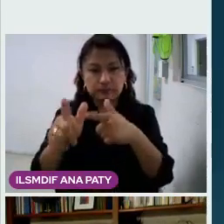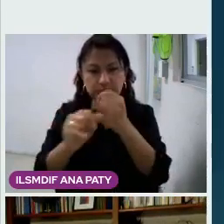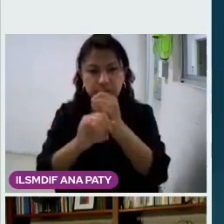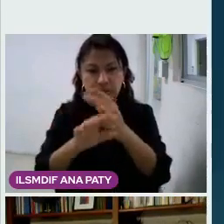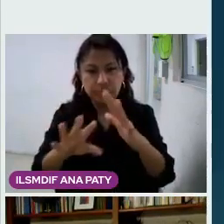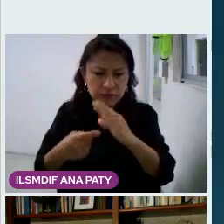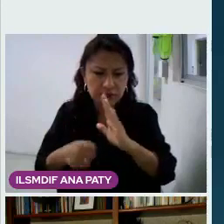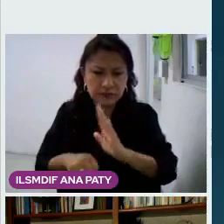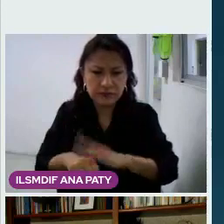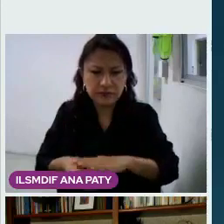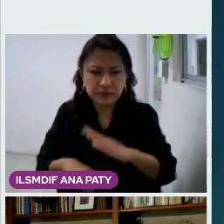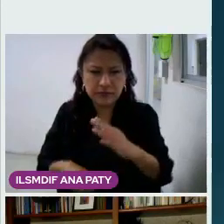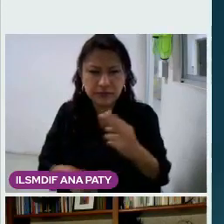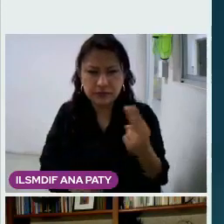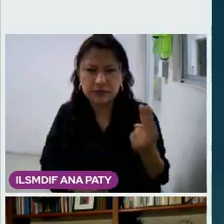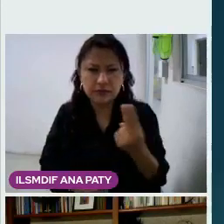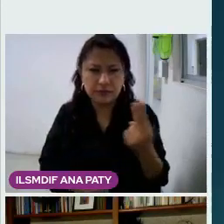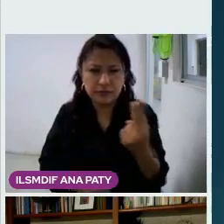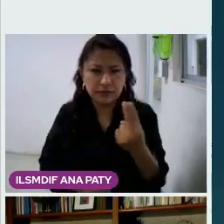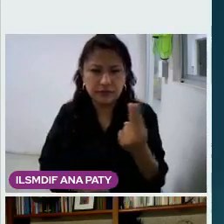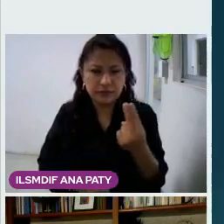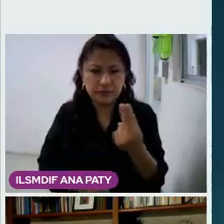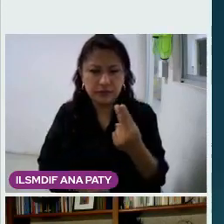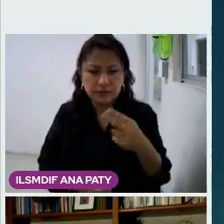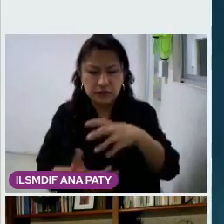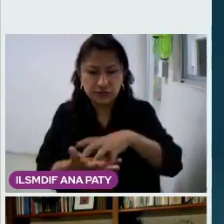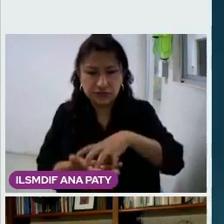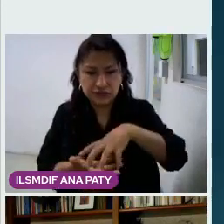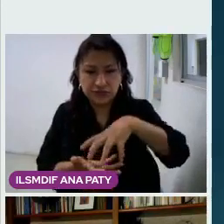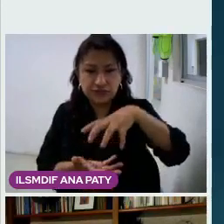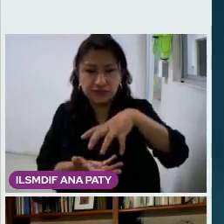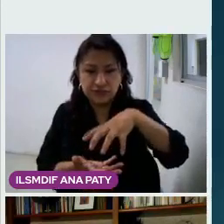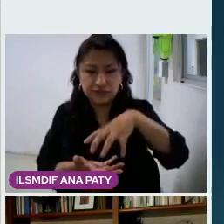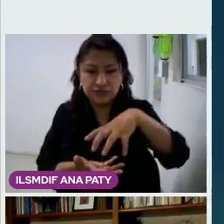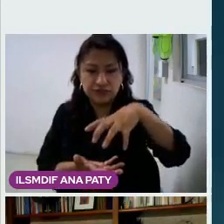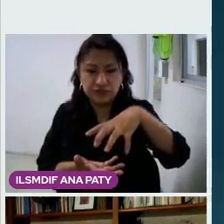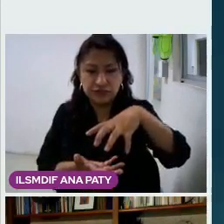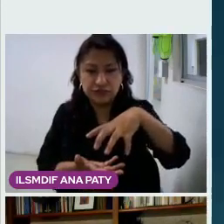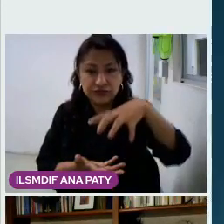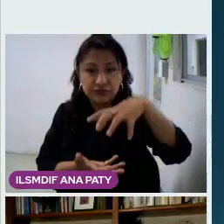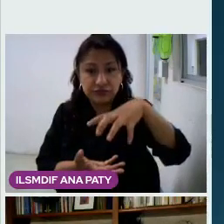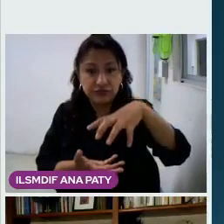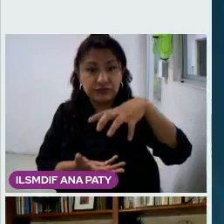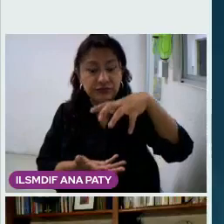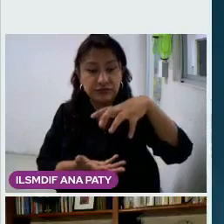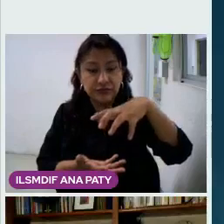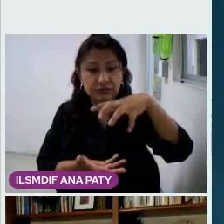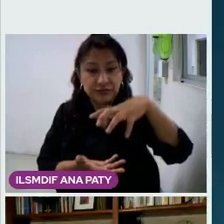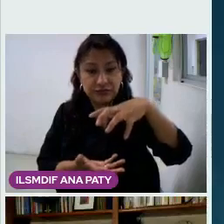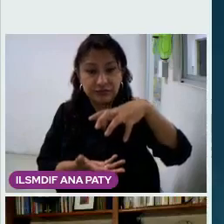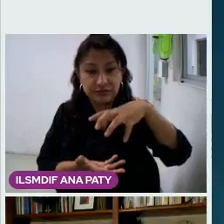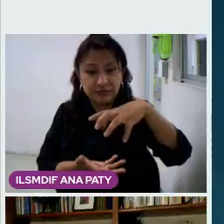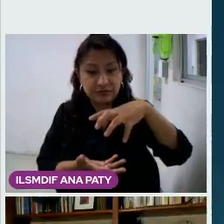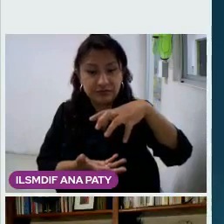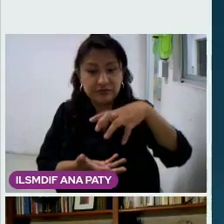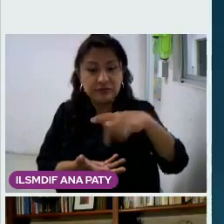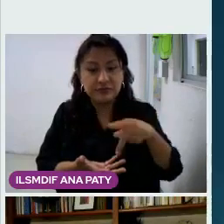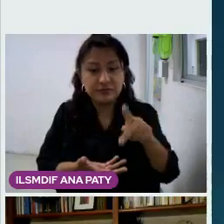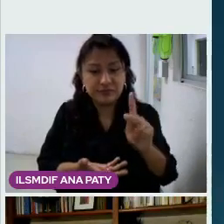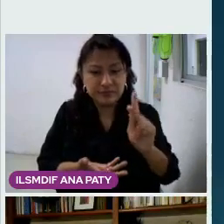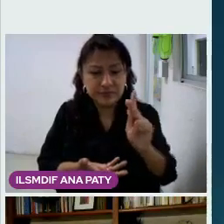común en una sociedad como la nuestra, que tocaré este punto, donde hay tanta demanda de una autoimagen perfecta,